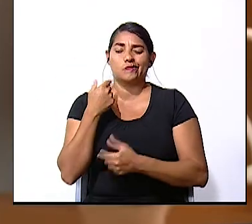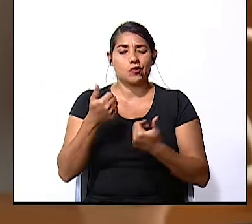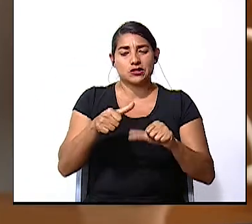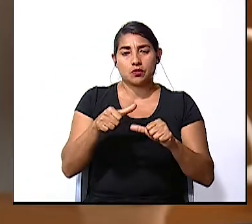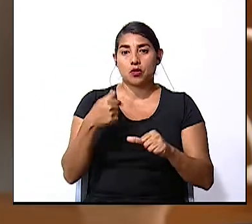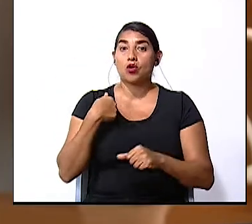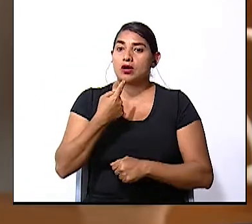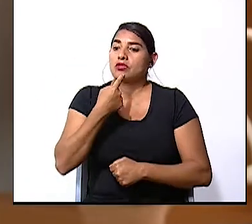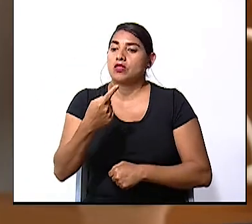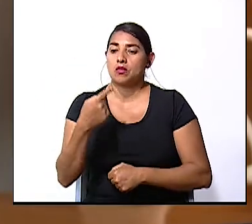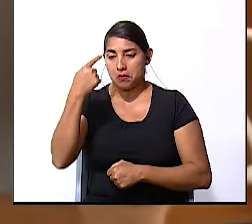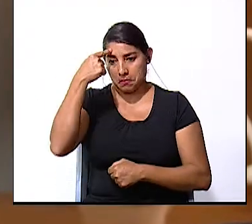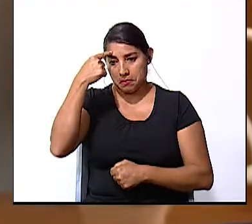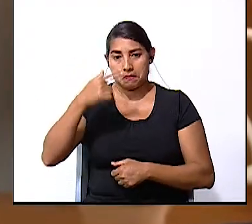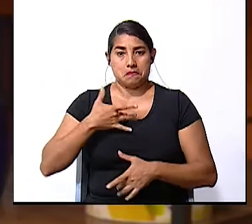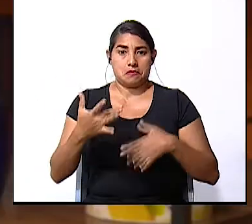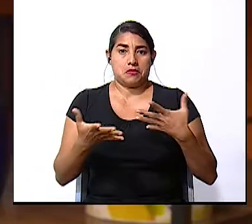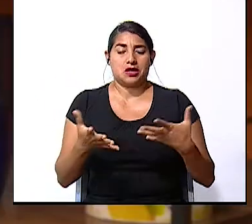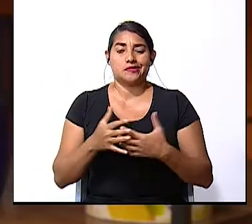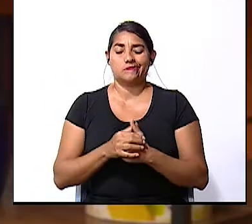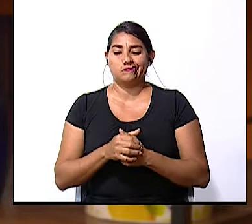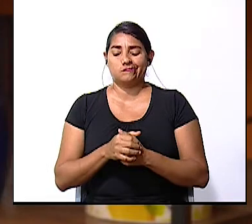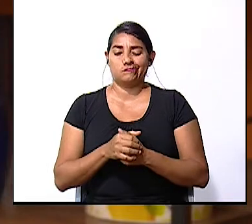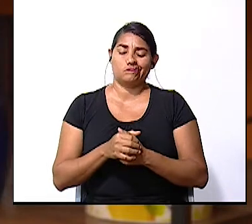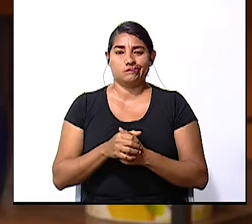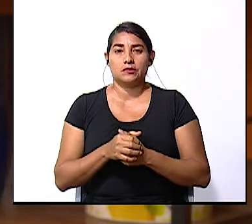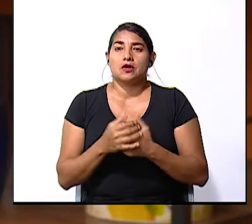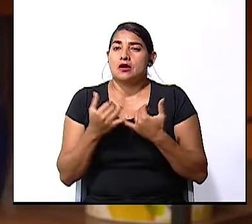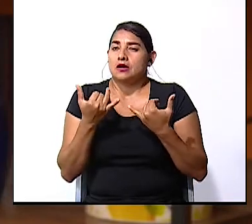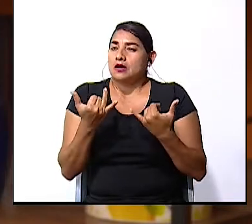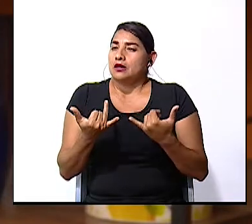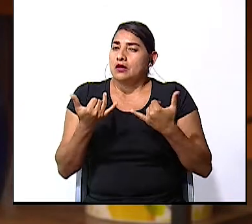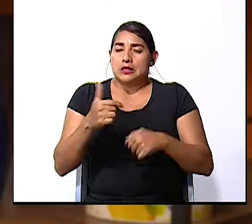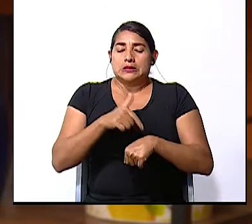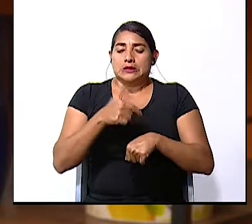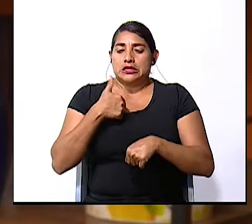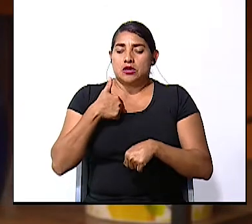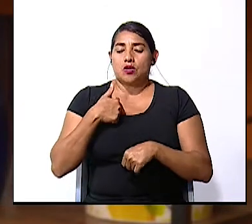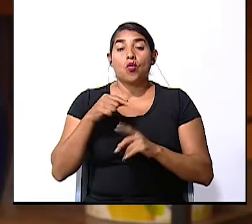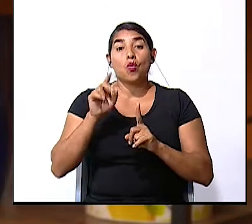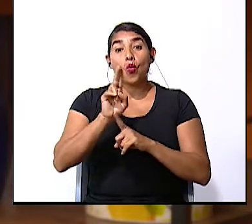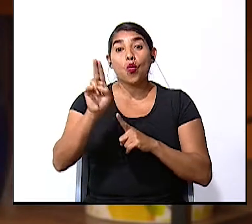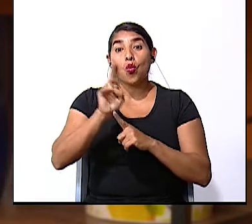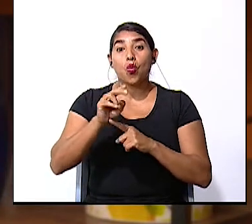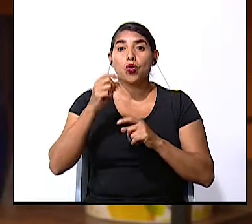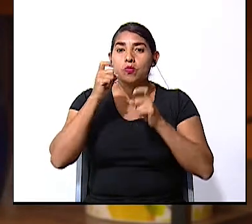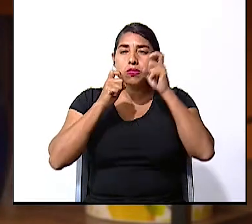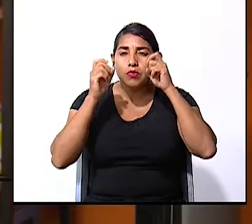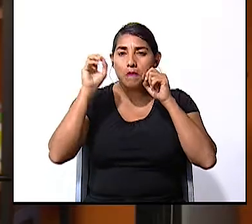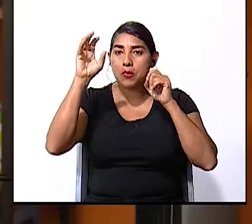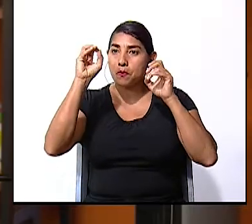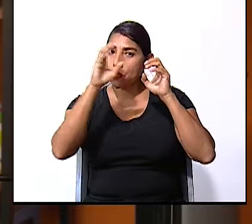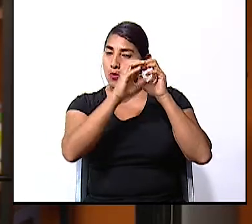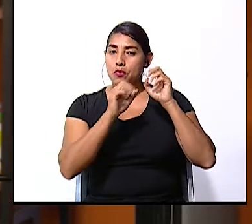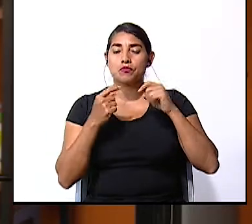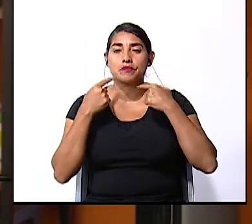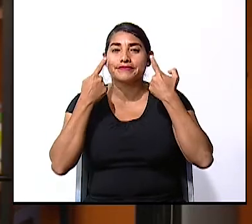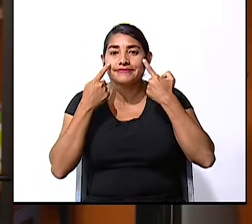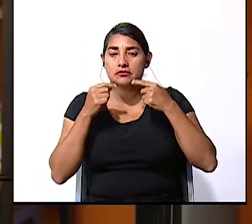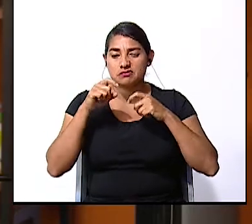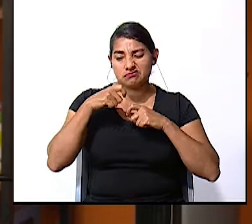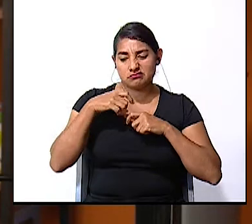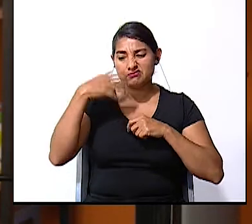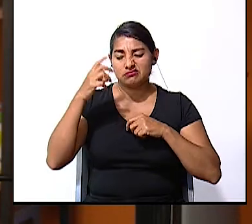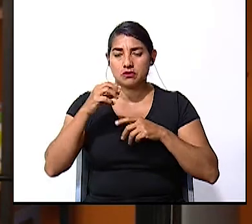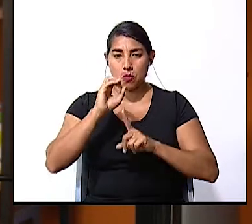de acuerdo con lo que yo pienso. En estos momentos, los emojis son una forma de dar nuestra opinión, pero también